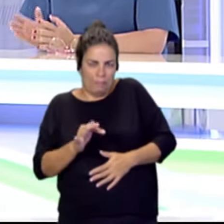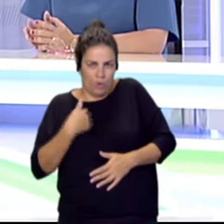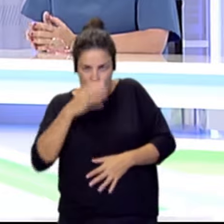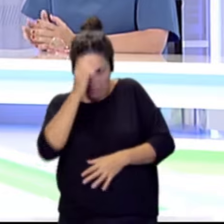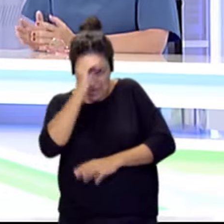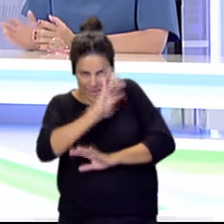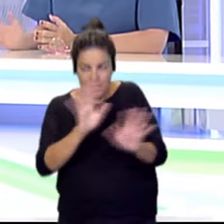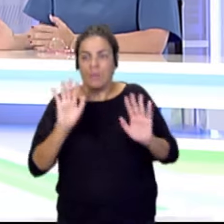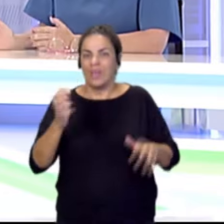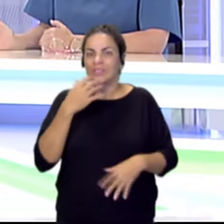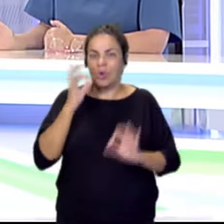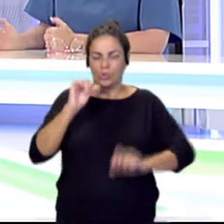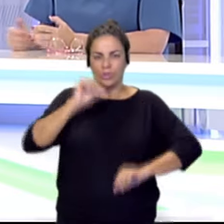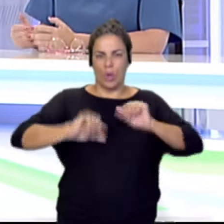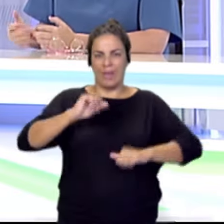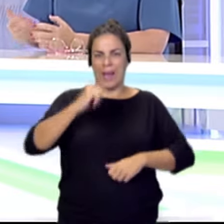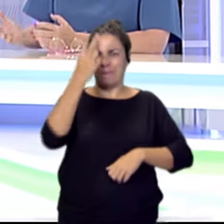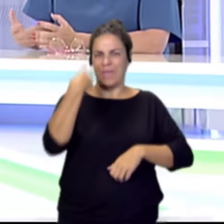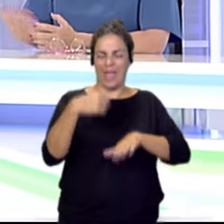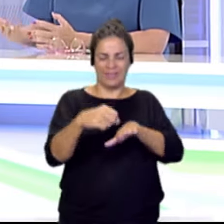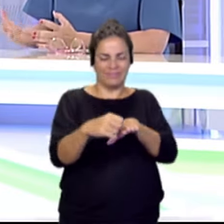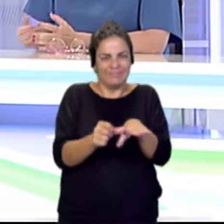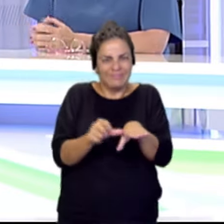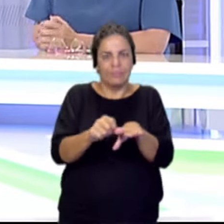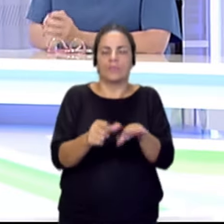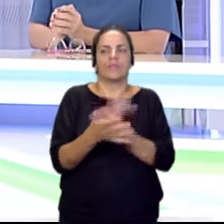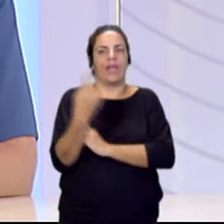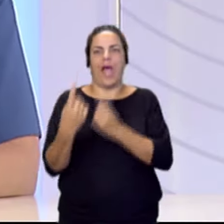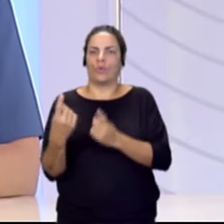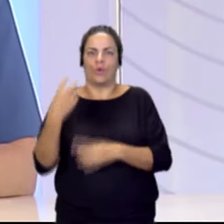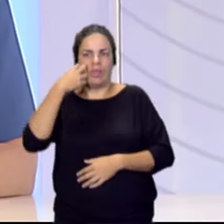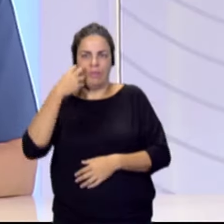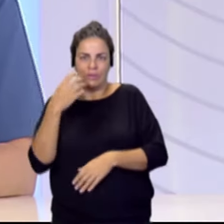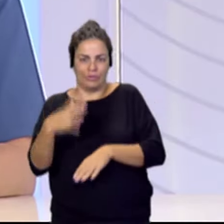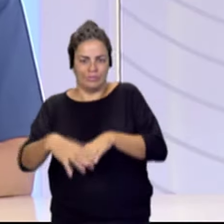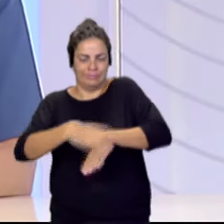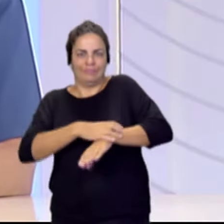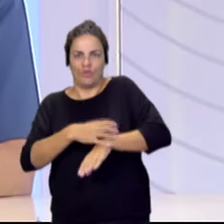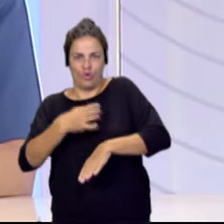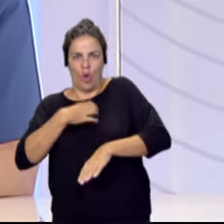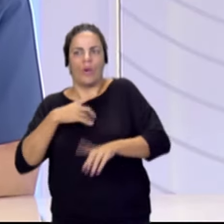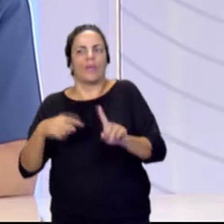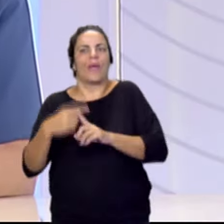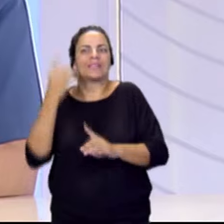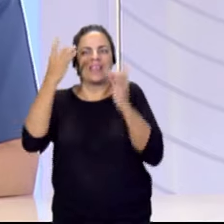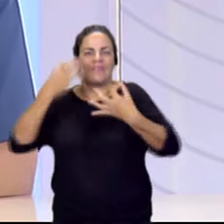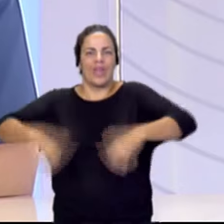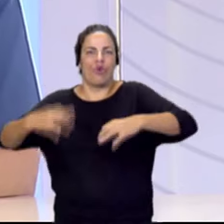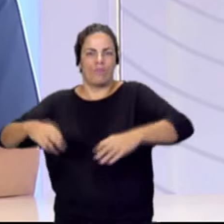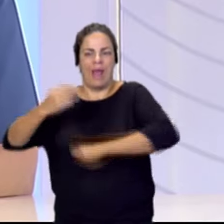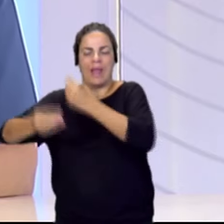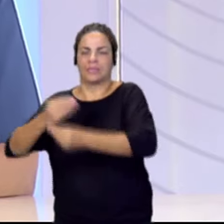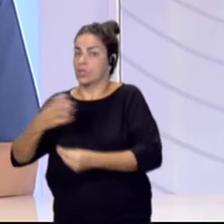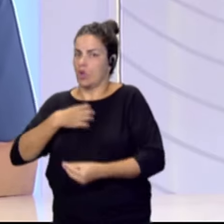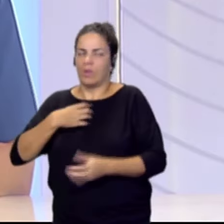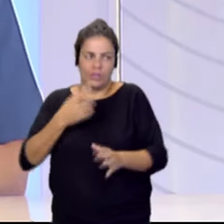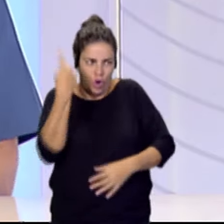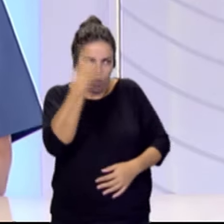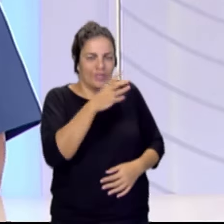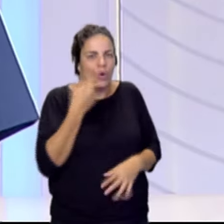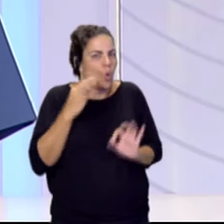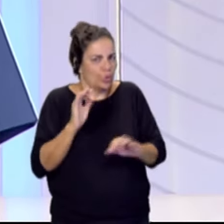te impide ponerte un cierto tipo de zapatos y además realizar una actividad normalizada. Básicamente lo sé porque una amiga mía se acaba de tener